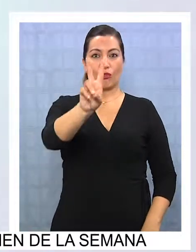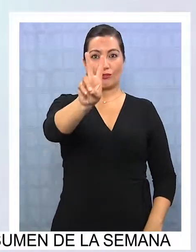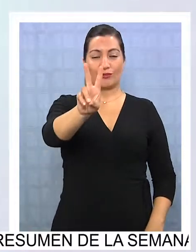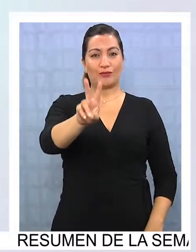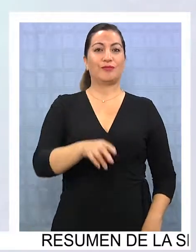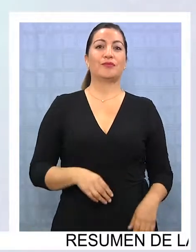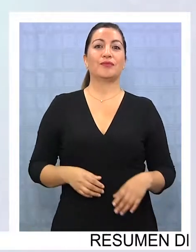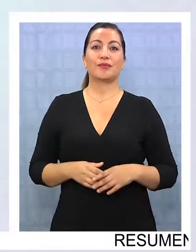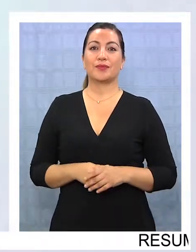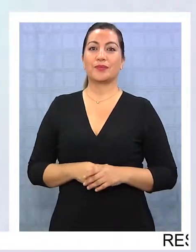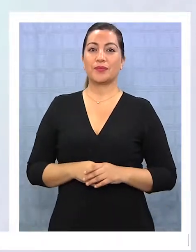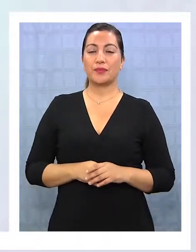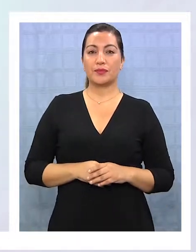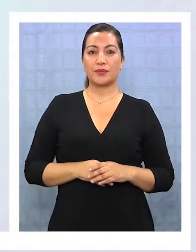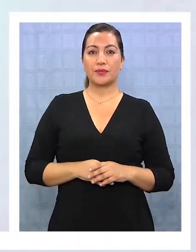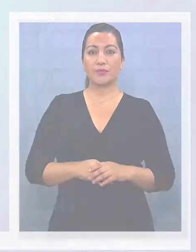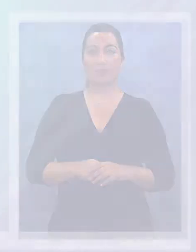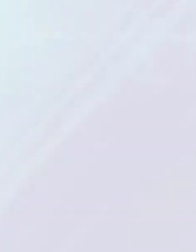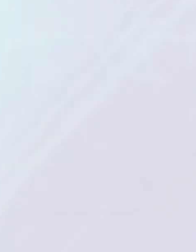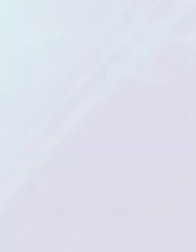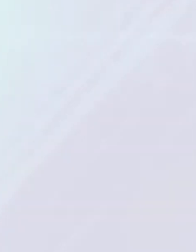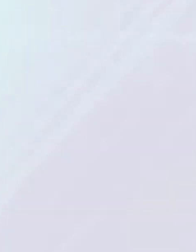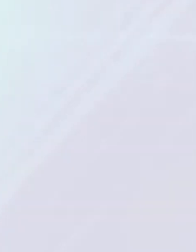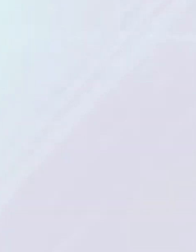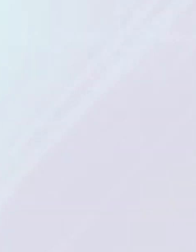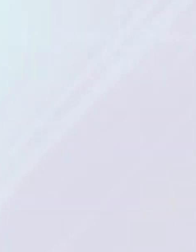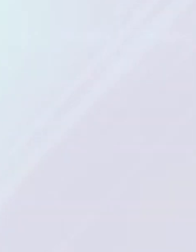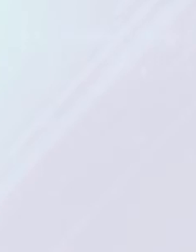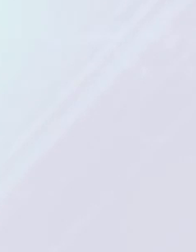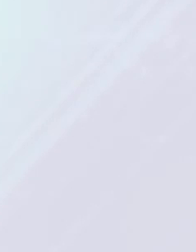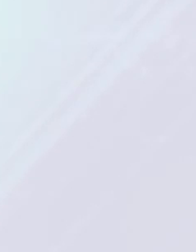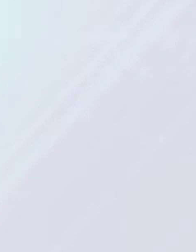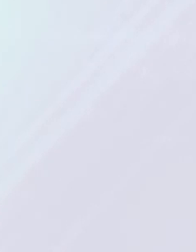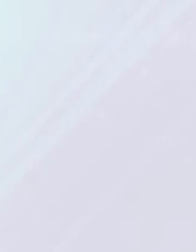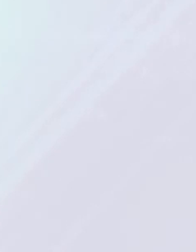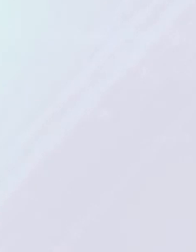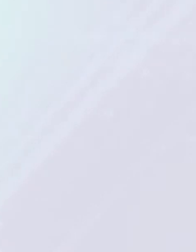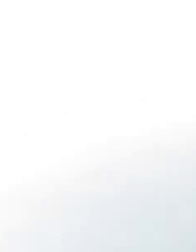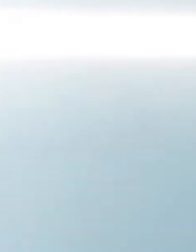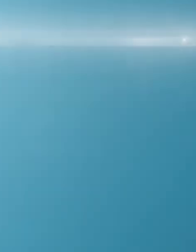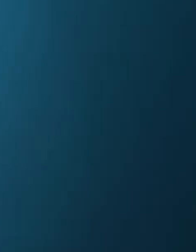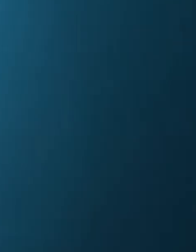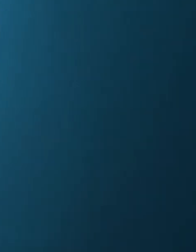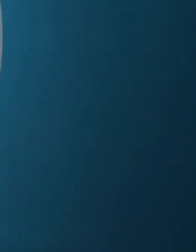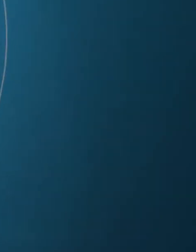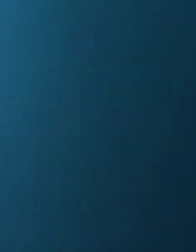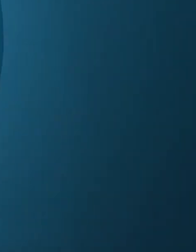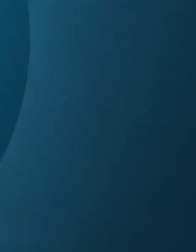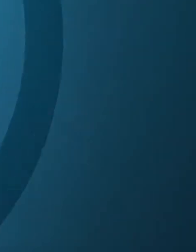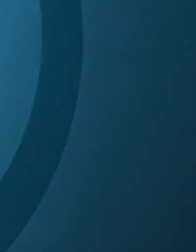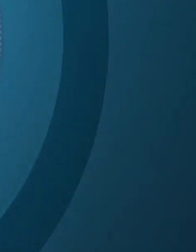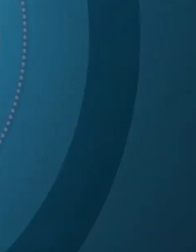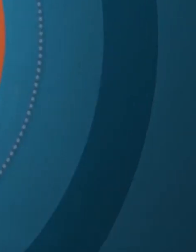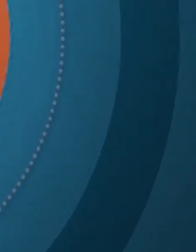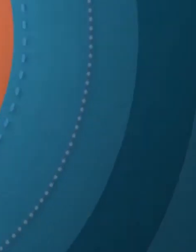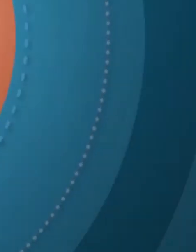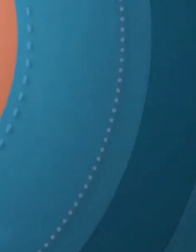La Owl La Dinastía